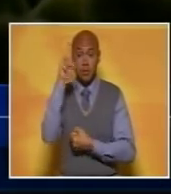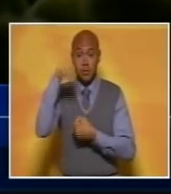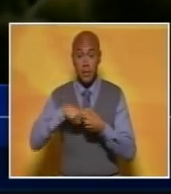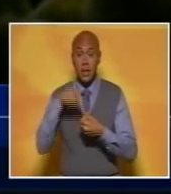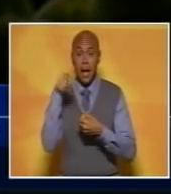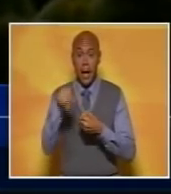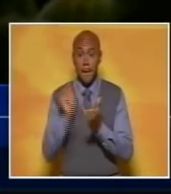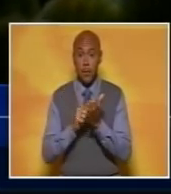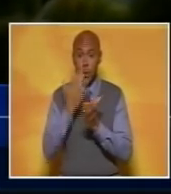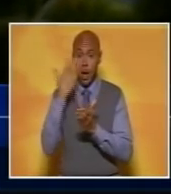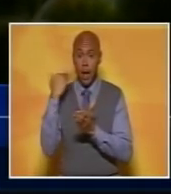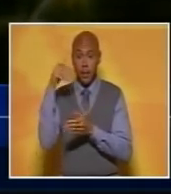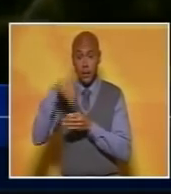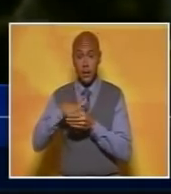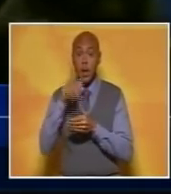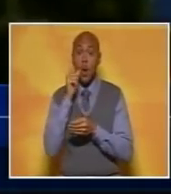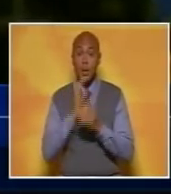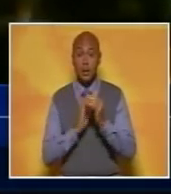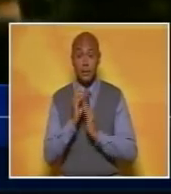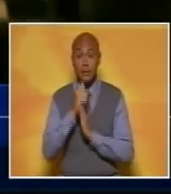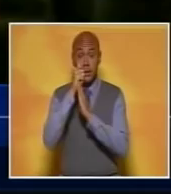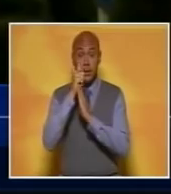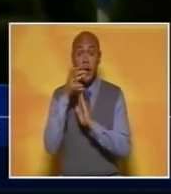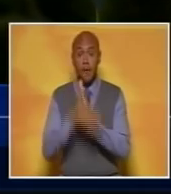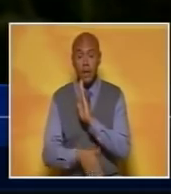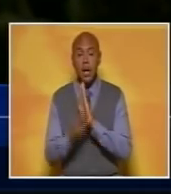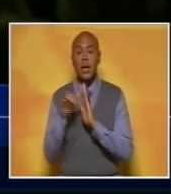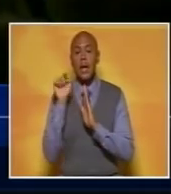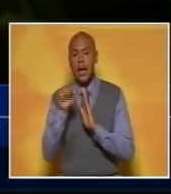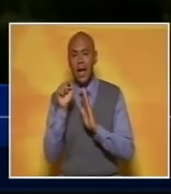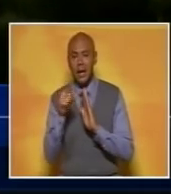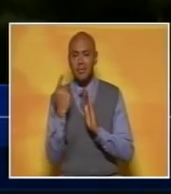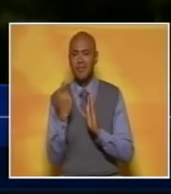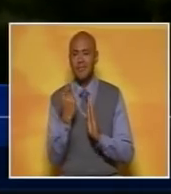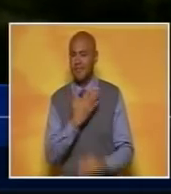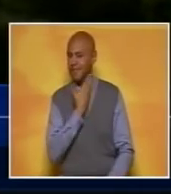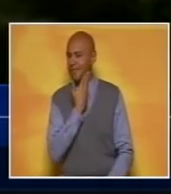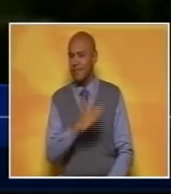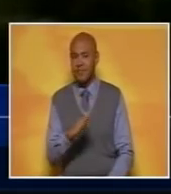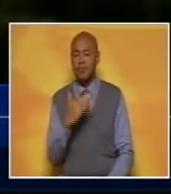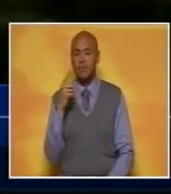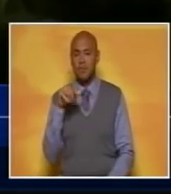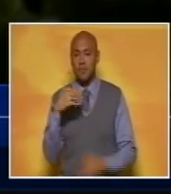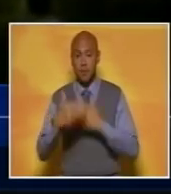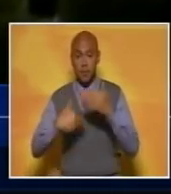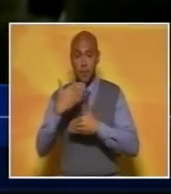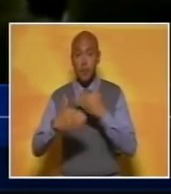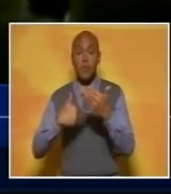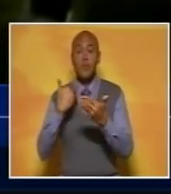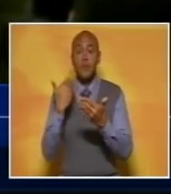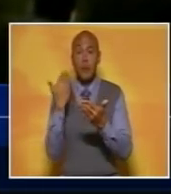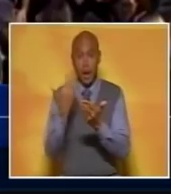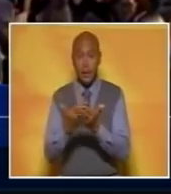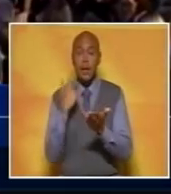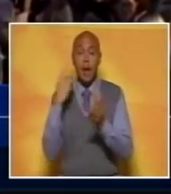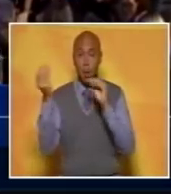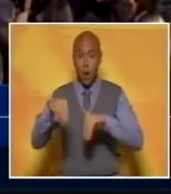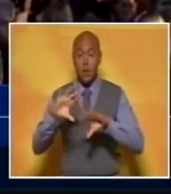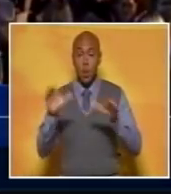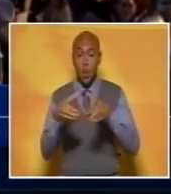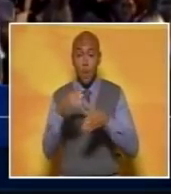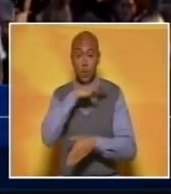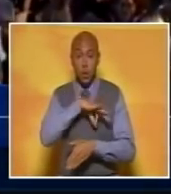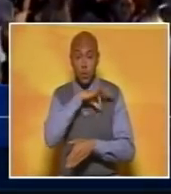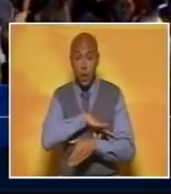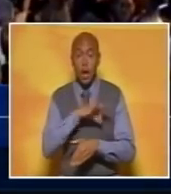los comicios. El líder de Ciudadanos mantuvo una fuerte oposición a llegar a algún tipo de acuerdo con los socialistas de Pedro